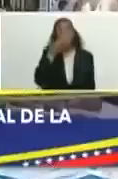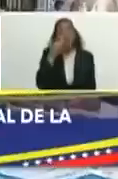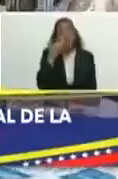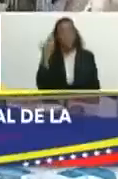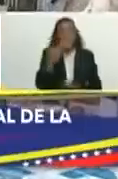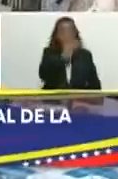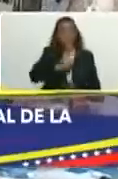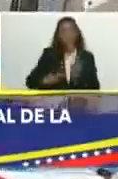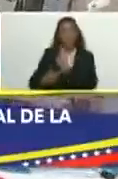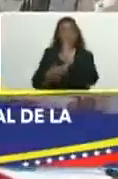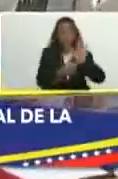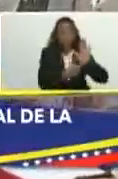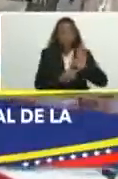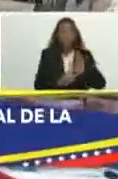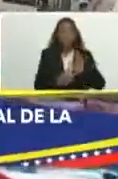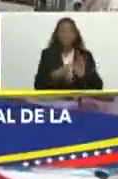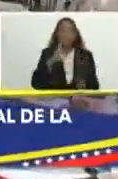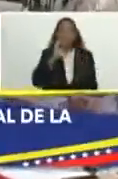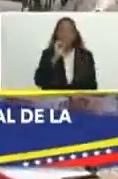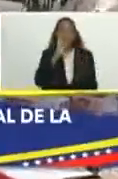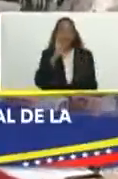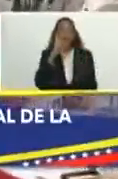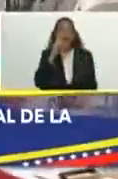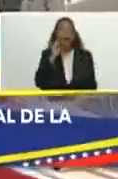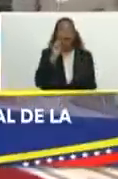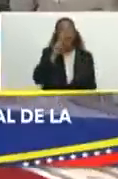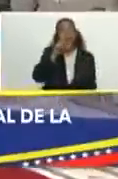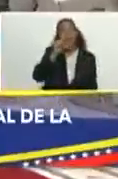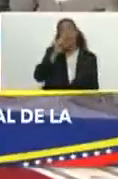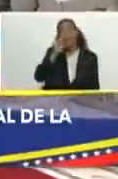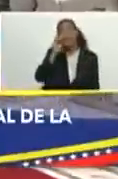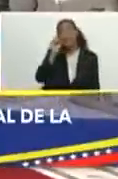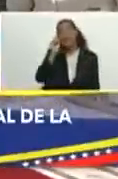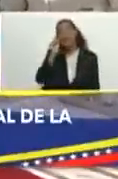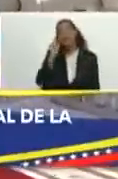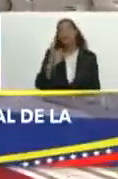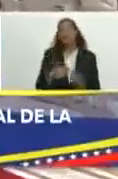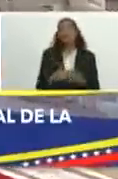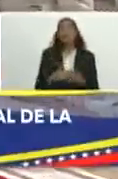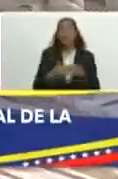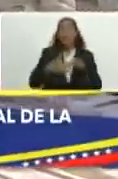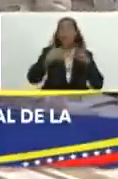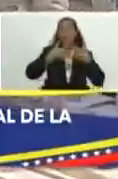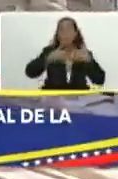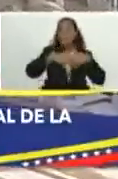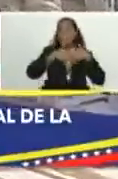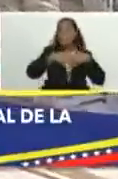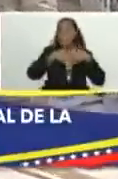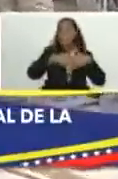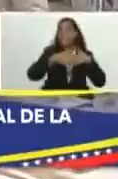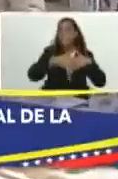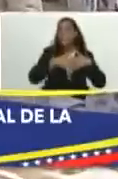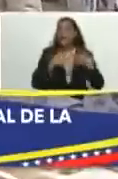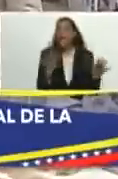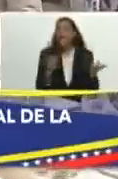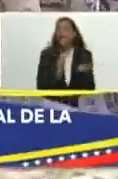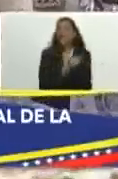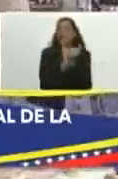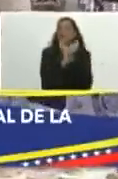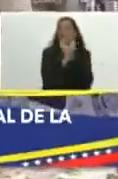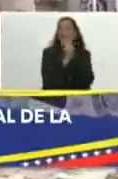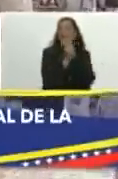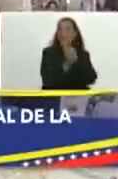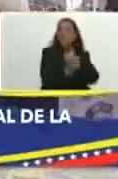nosotros representamos a CBG Lucasa. CBG Lucasa es una empresa que se encarga de la transformación